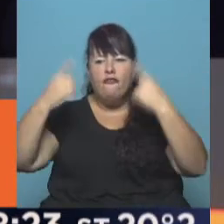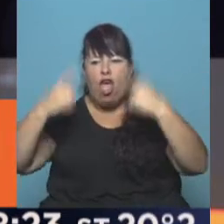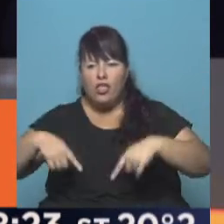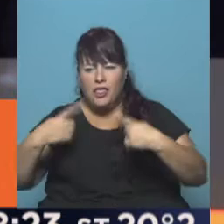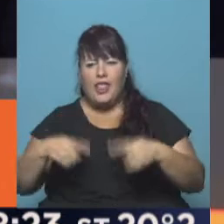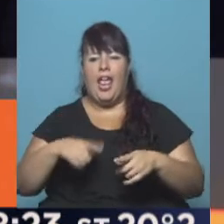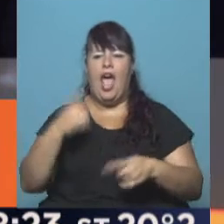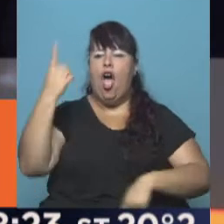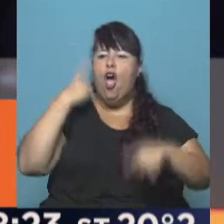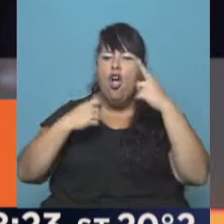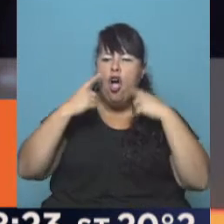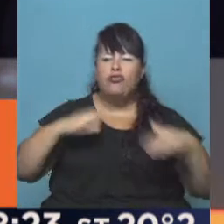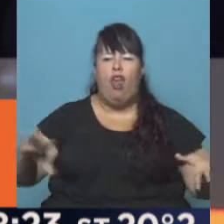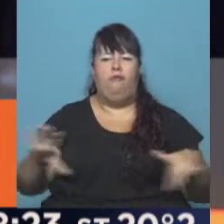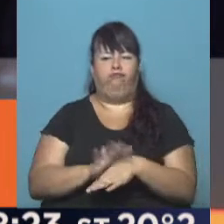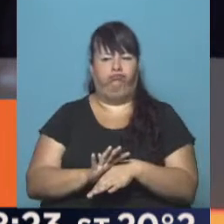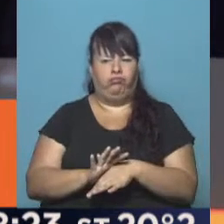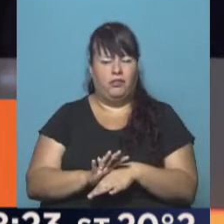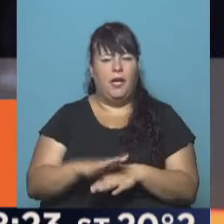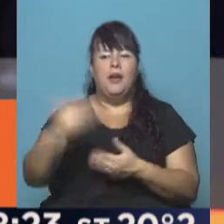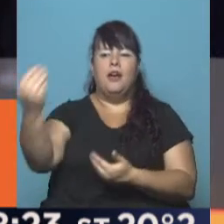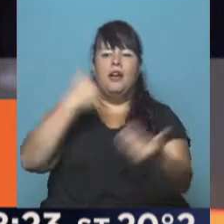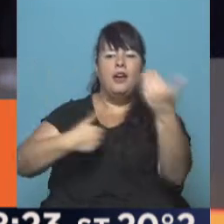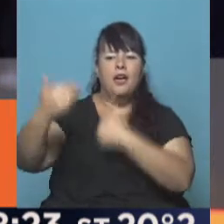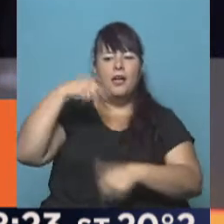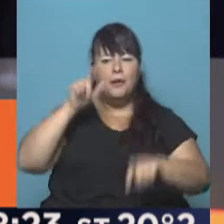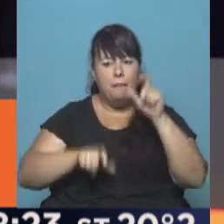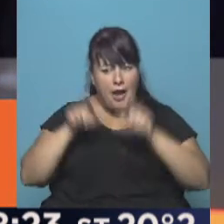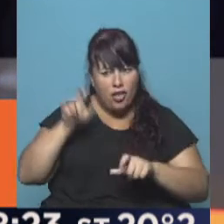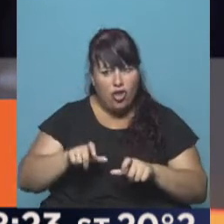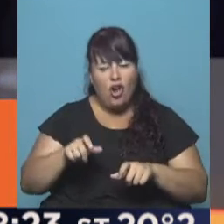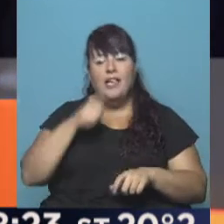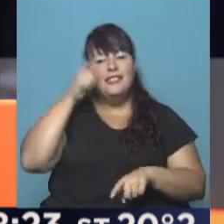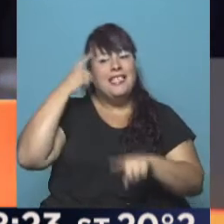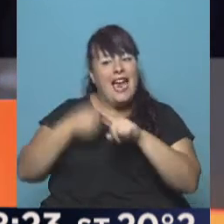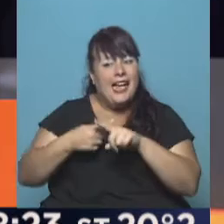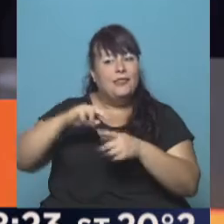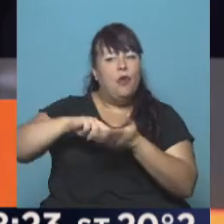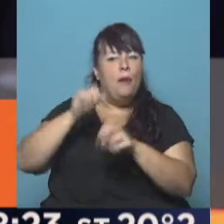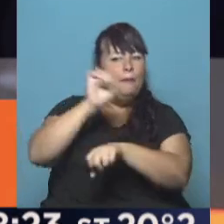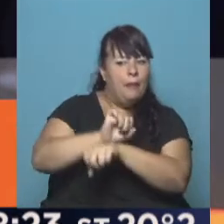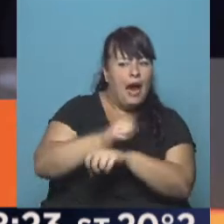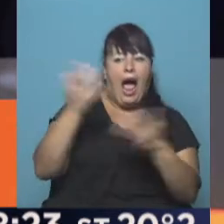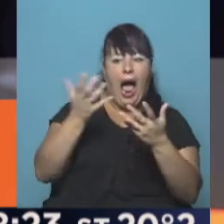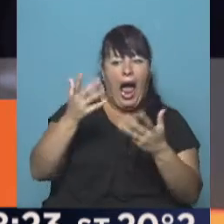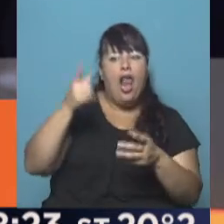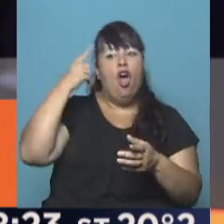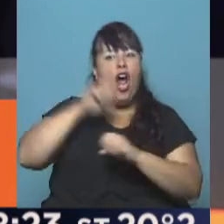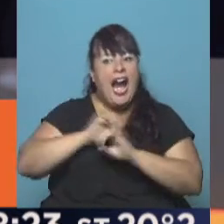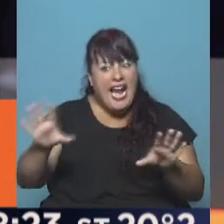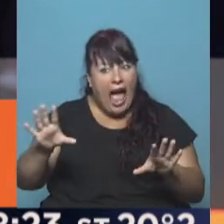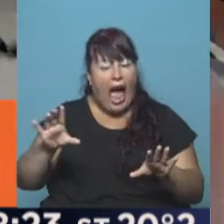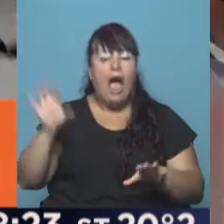un control eficiente del ingreso de personas que tengan antecedentes penales con causas graves